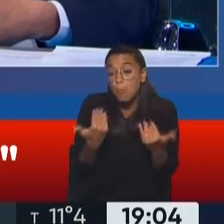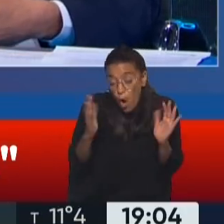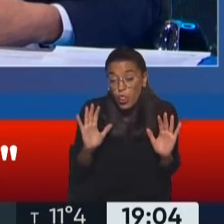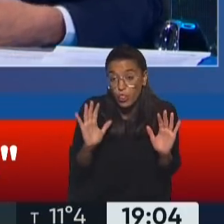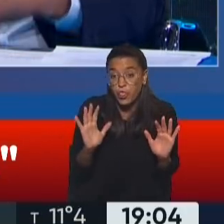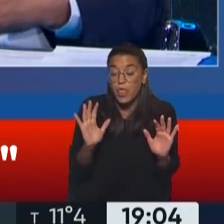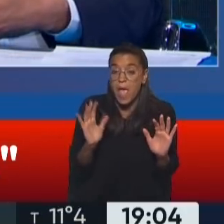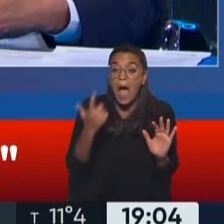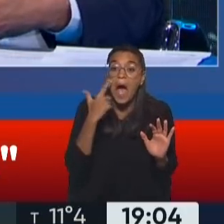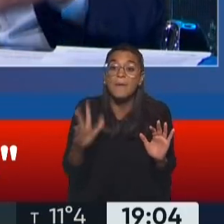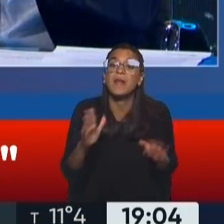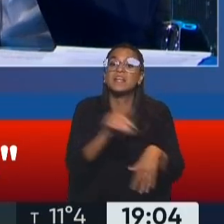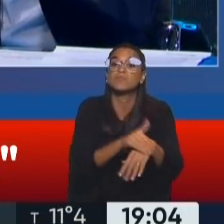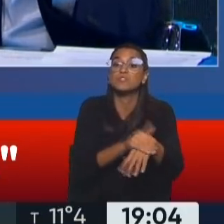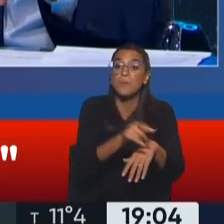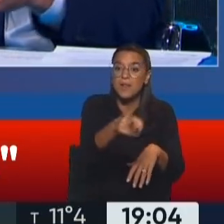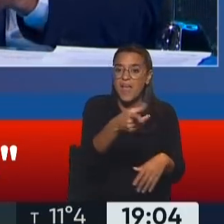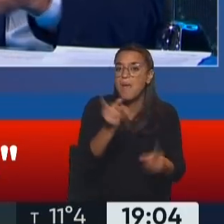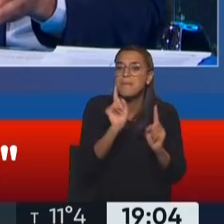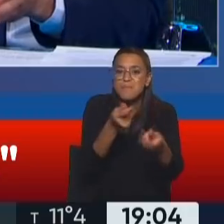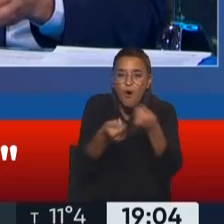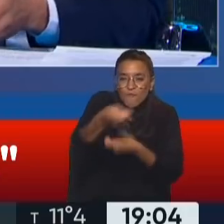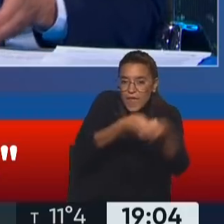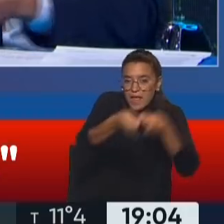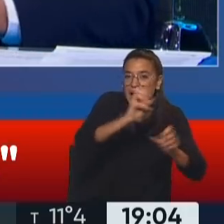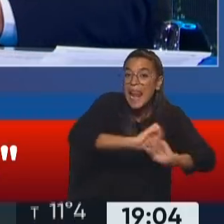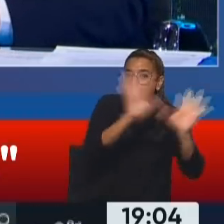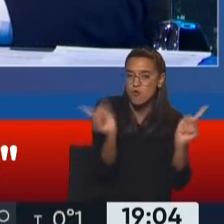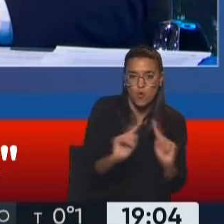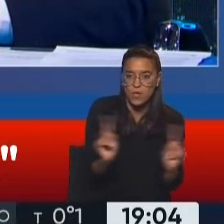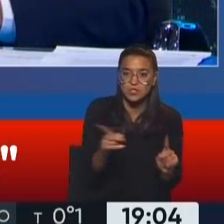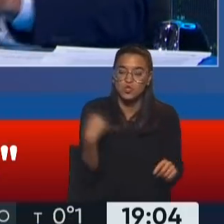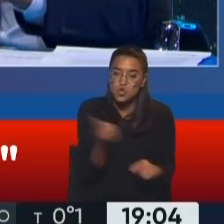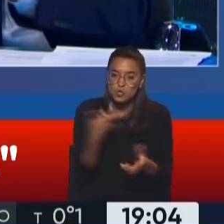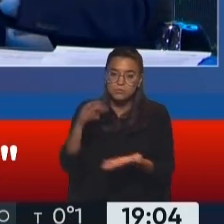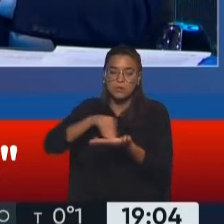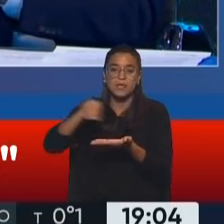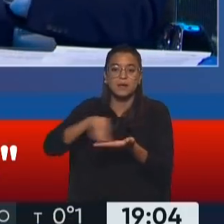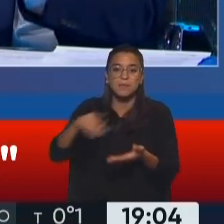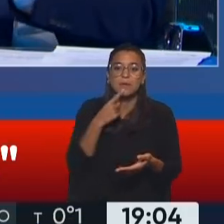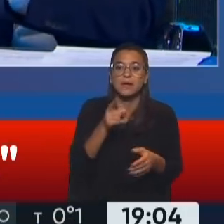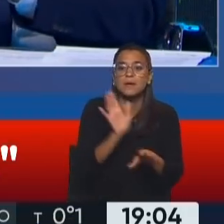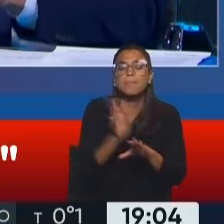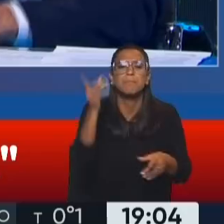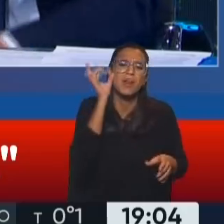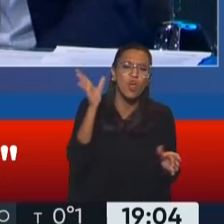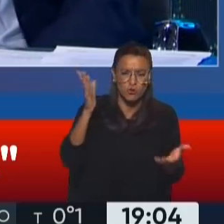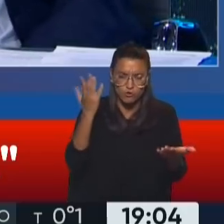utilizarla para evaluar la responsabilidad de todos estos circuitos financieros que no son claros. Nosotros en la Escuela del Cuerpo de Abogados del Estado, y perdón que haga esta conexión un poco